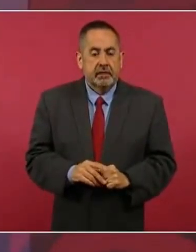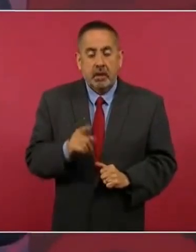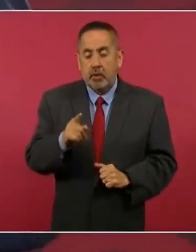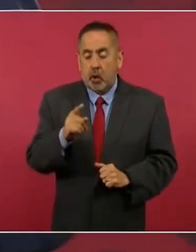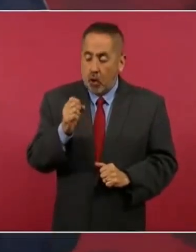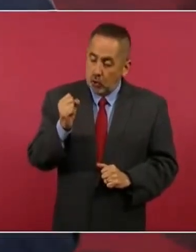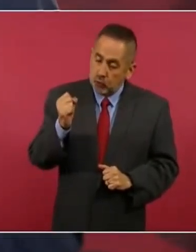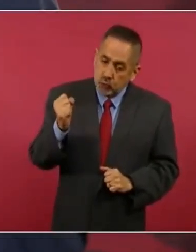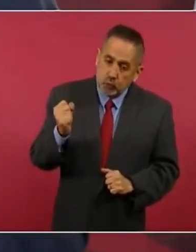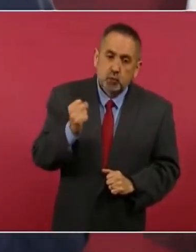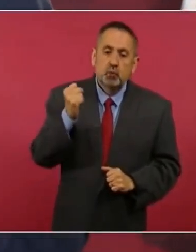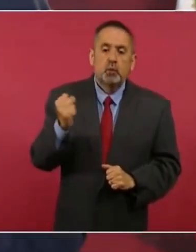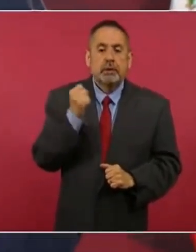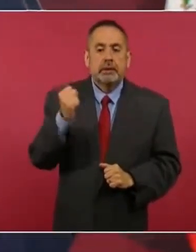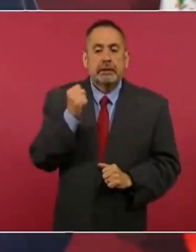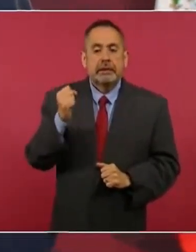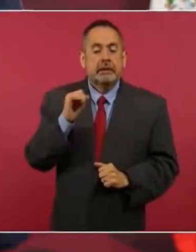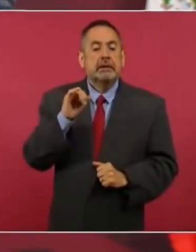afortunadamente,